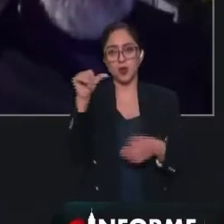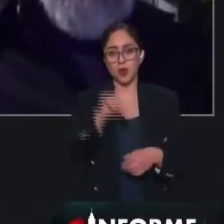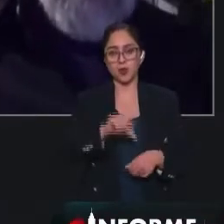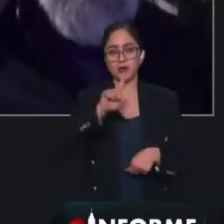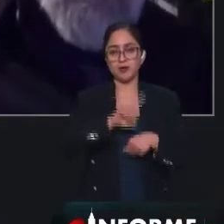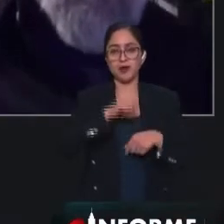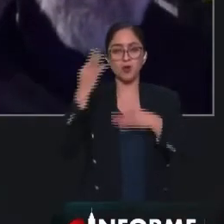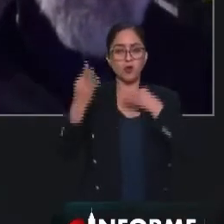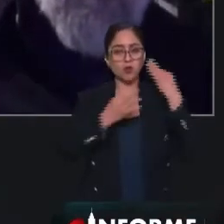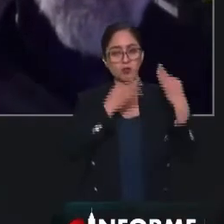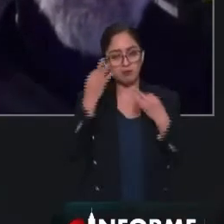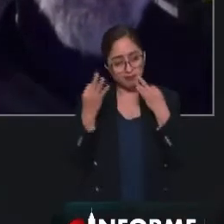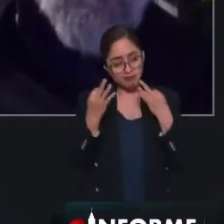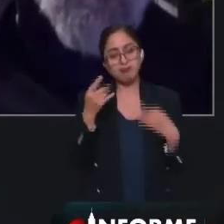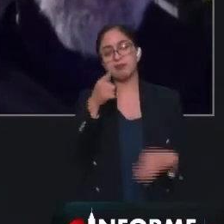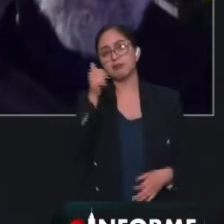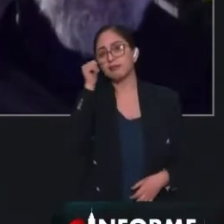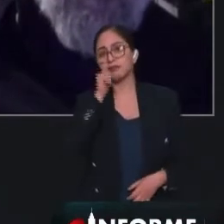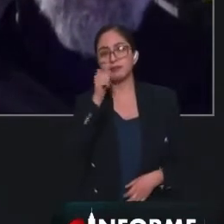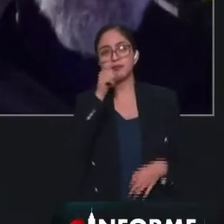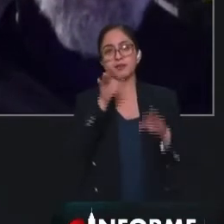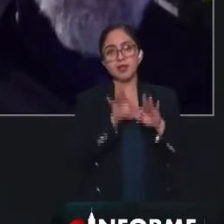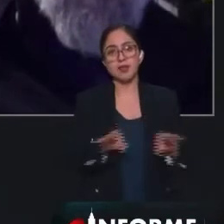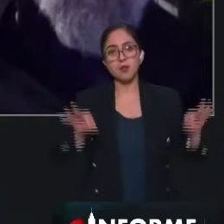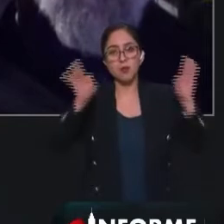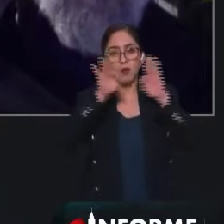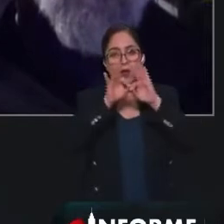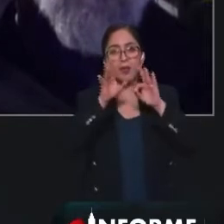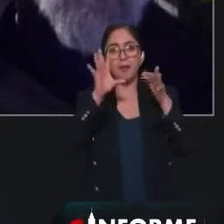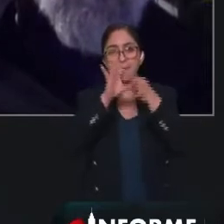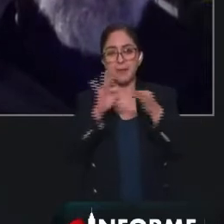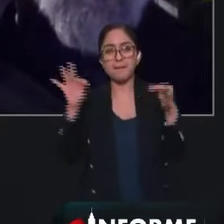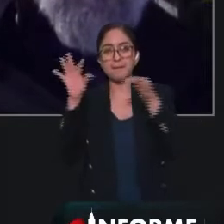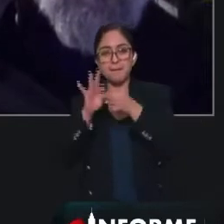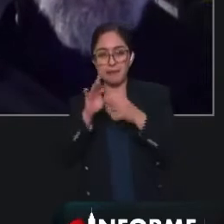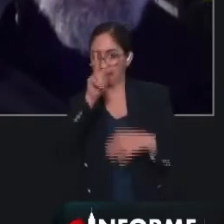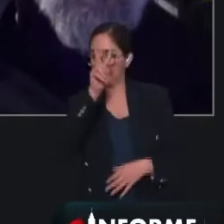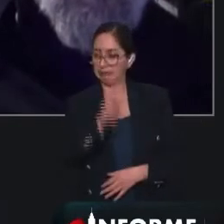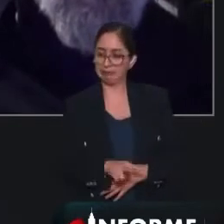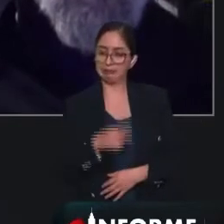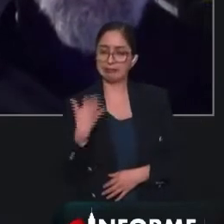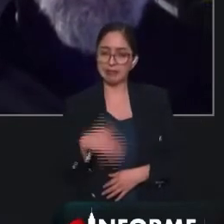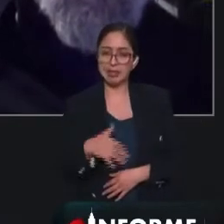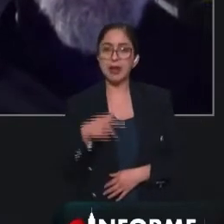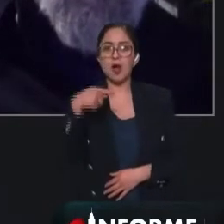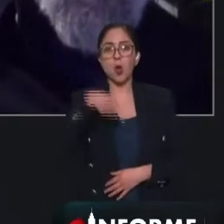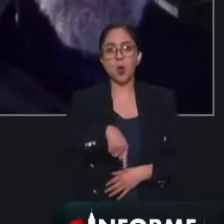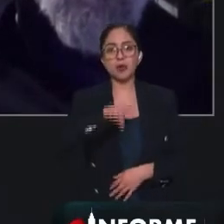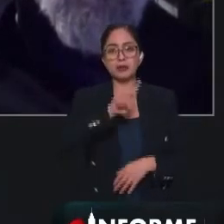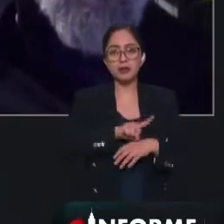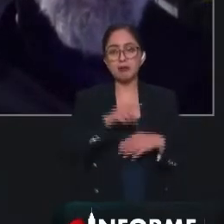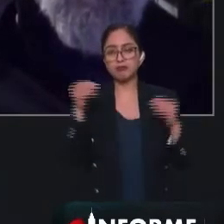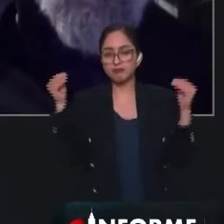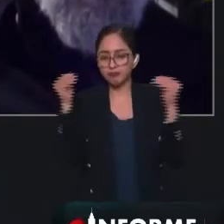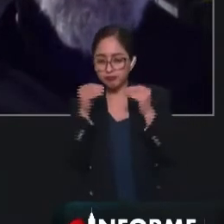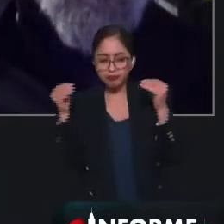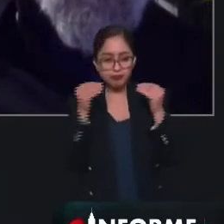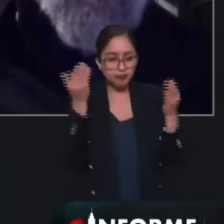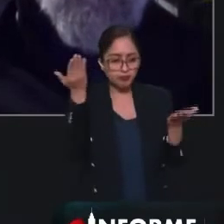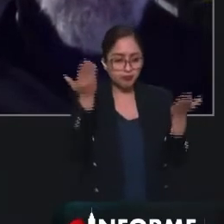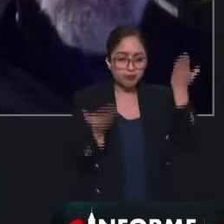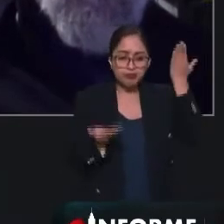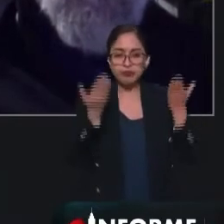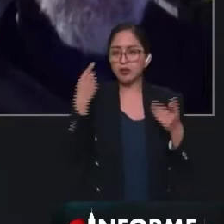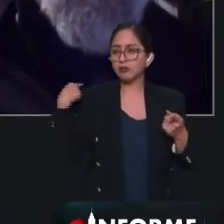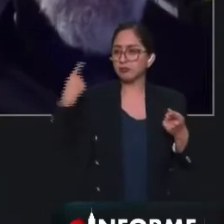de hoy con nosotros. Siempre nos encanta conversar con ustedes, esa es la verdad, pero creo que el corte que hoy hacemos, el balance, era